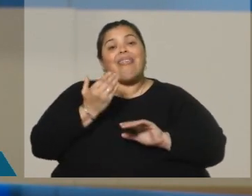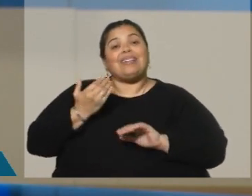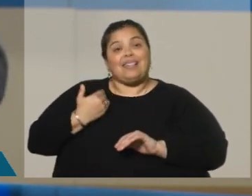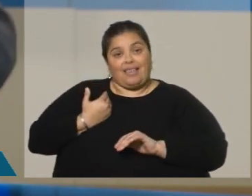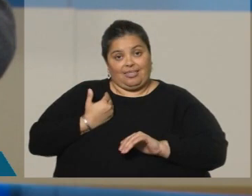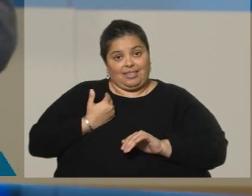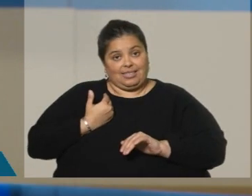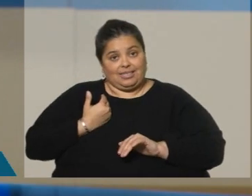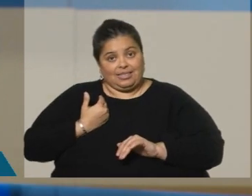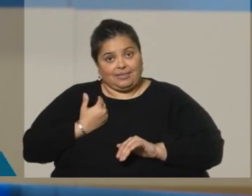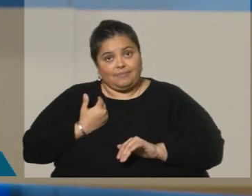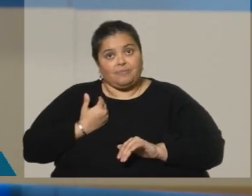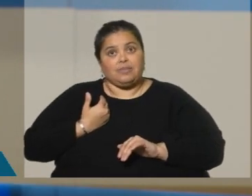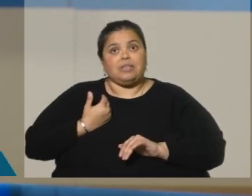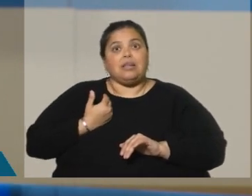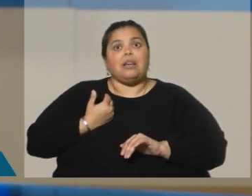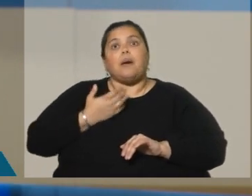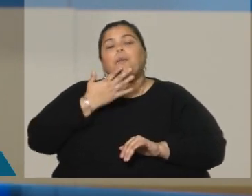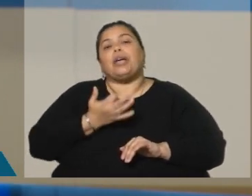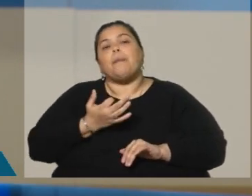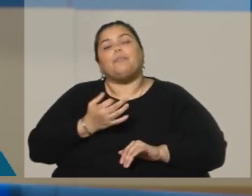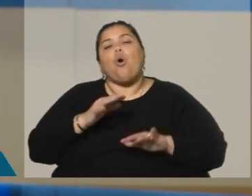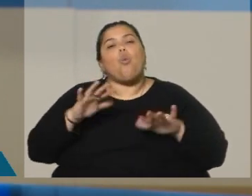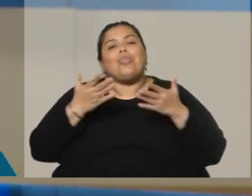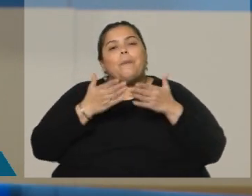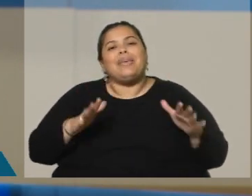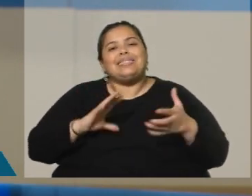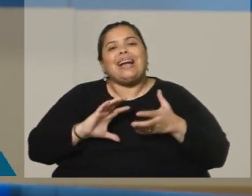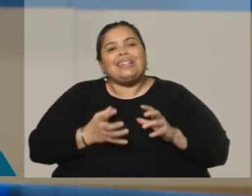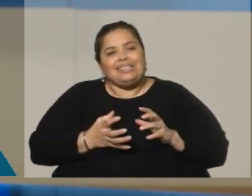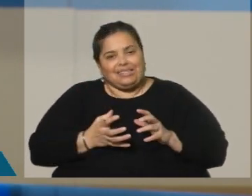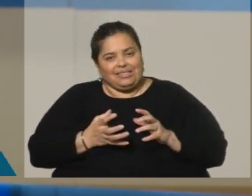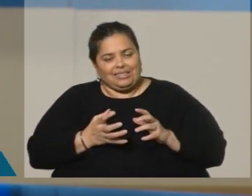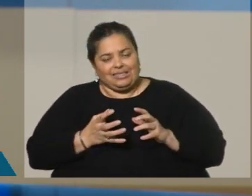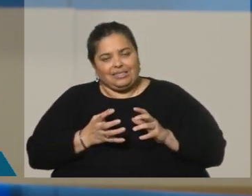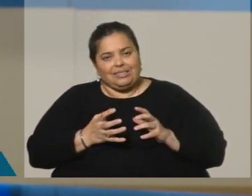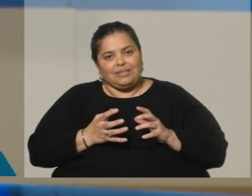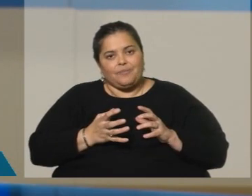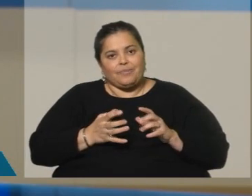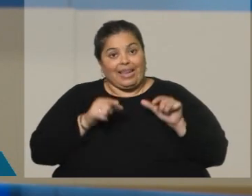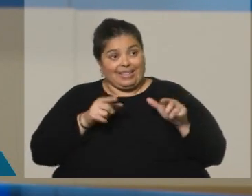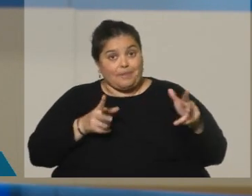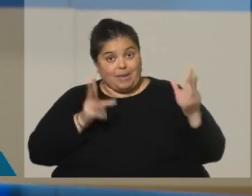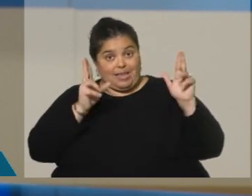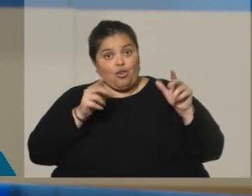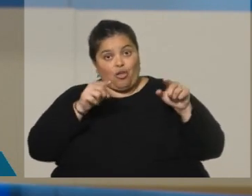puede haber otro abordaje que decir Bueno cuando empieza la crisis en este periodo de la década y